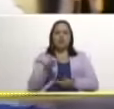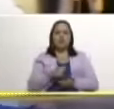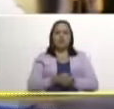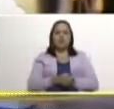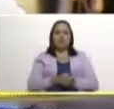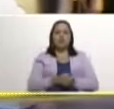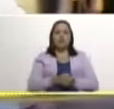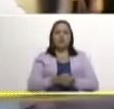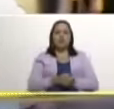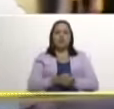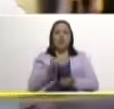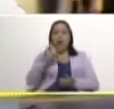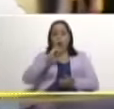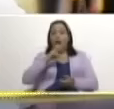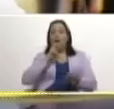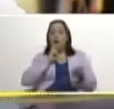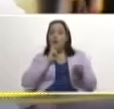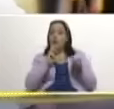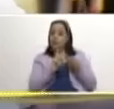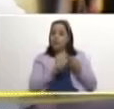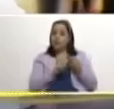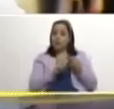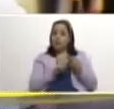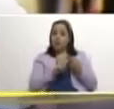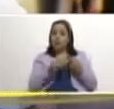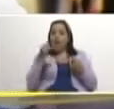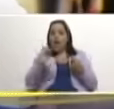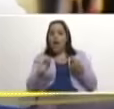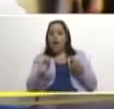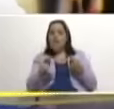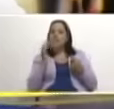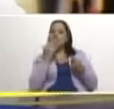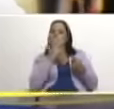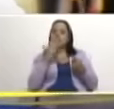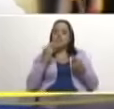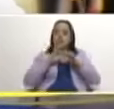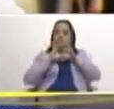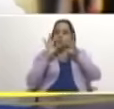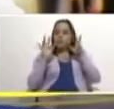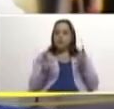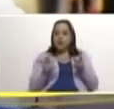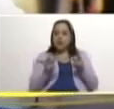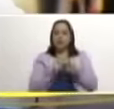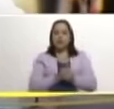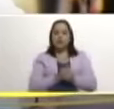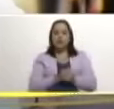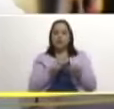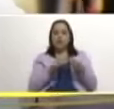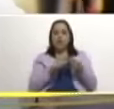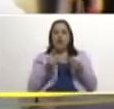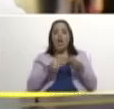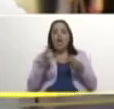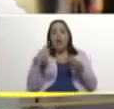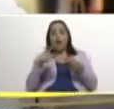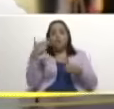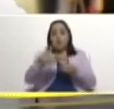no solo tiene oro, no solo tiene diamantes, no solo tiene petróleo,